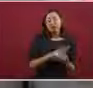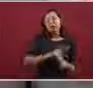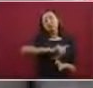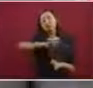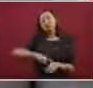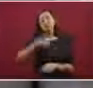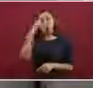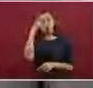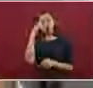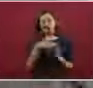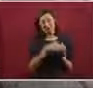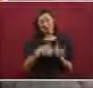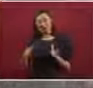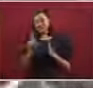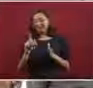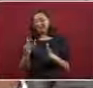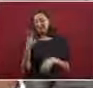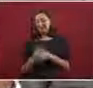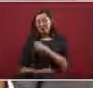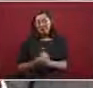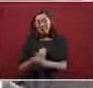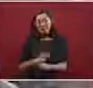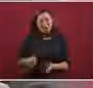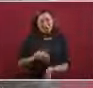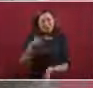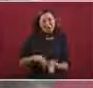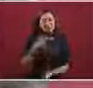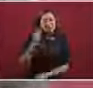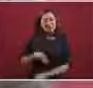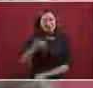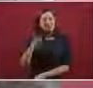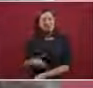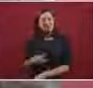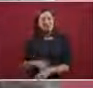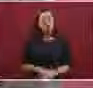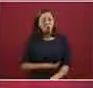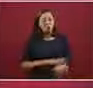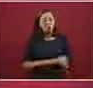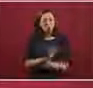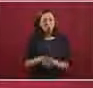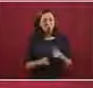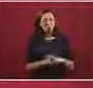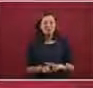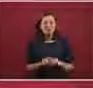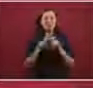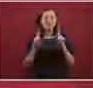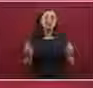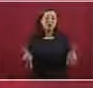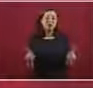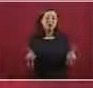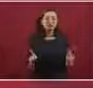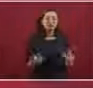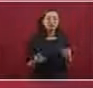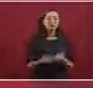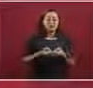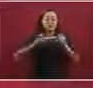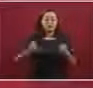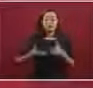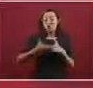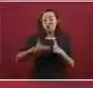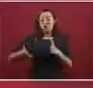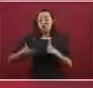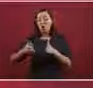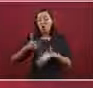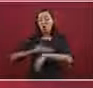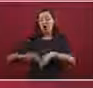años. Lo único distinto fue la época de la Reforma y de la República